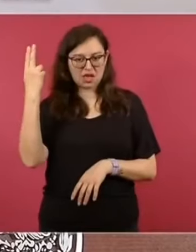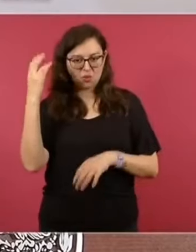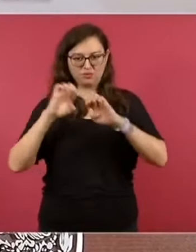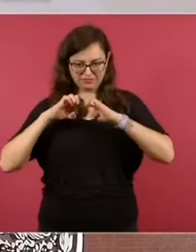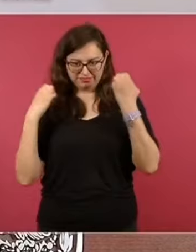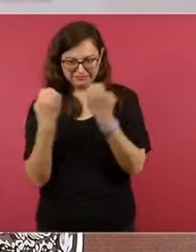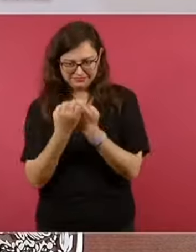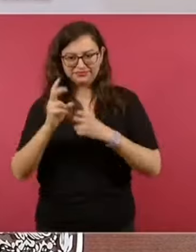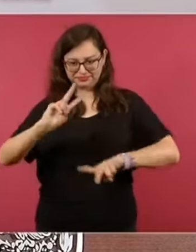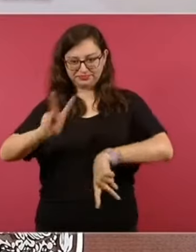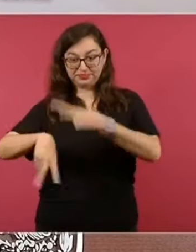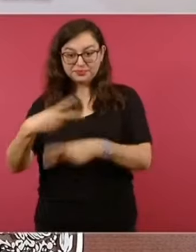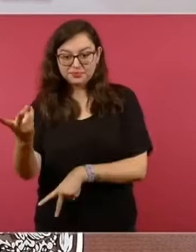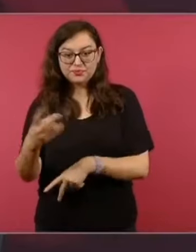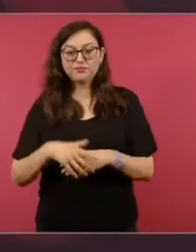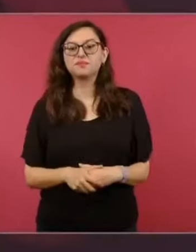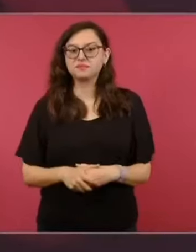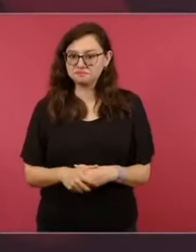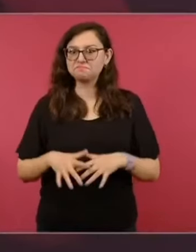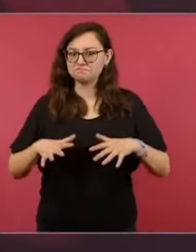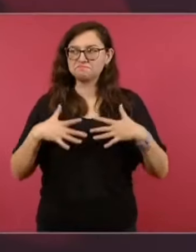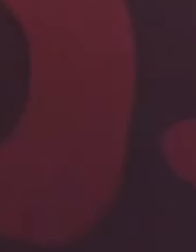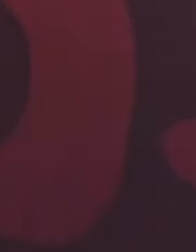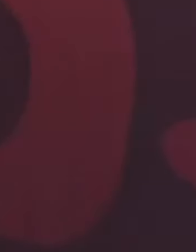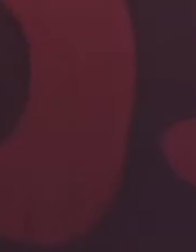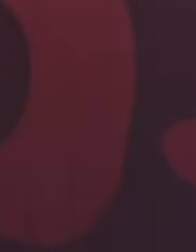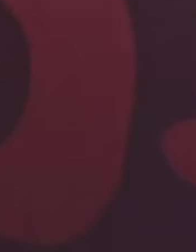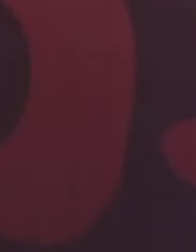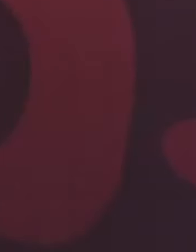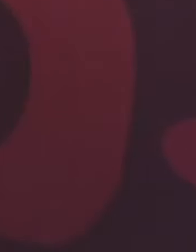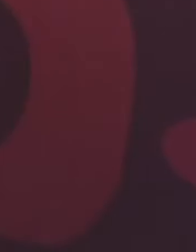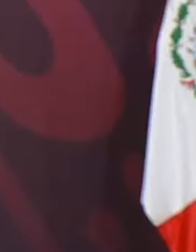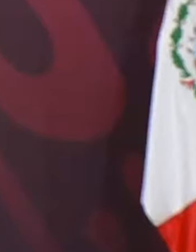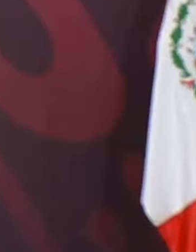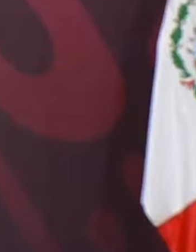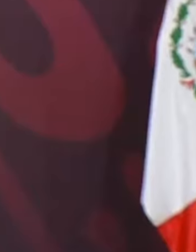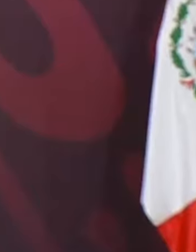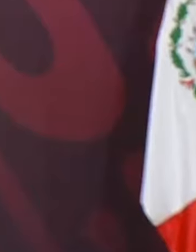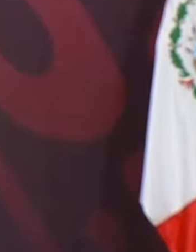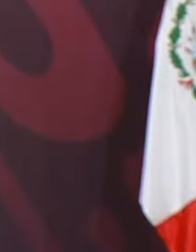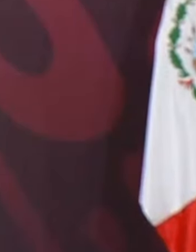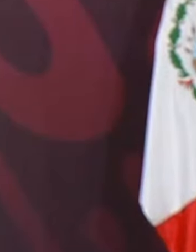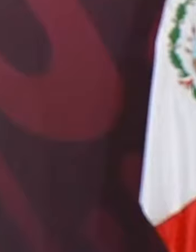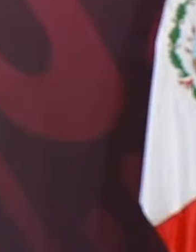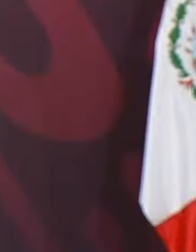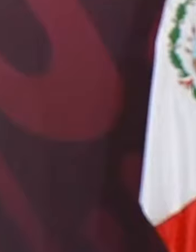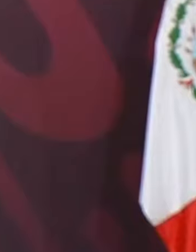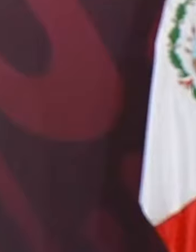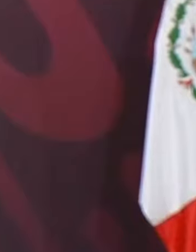universitario y es un buen ambiente sobre todo